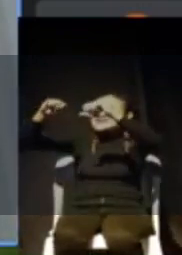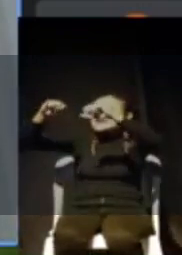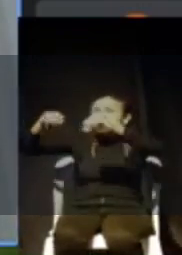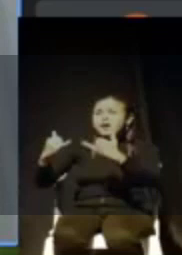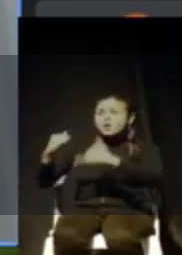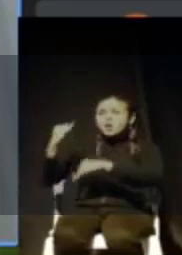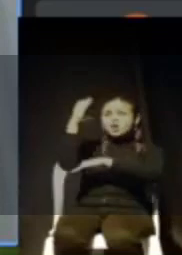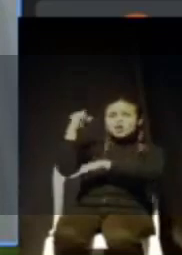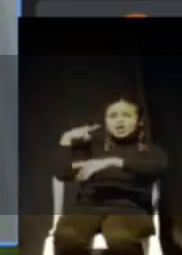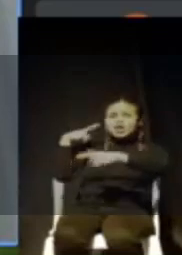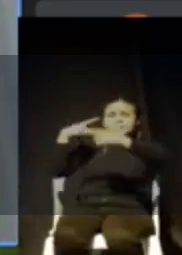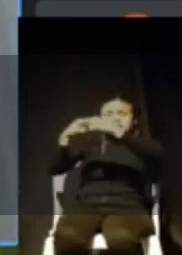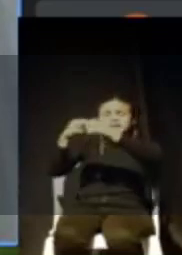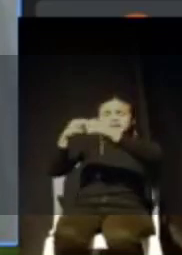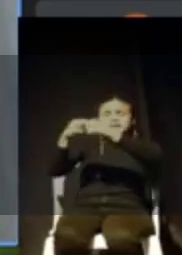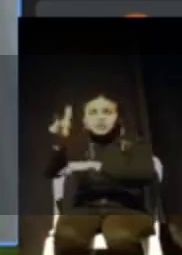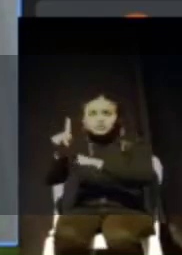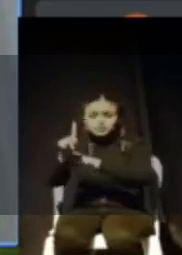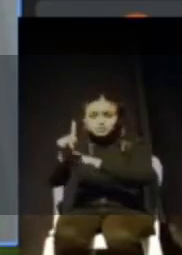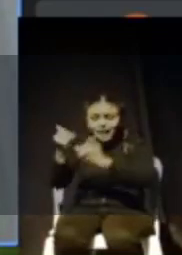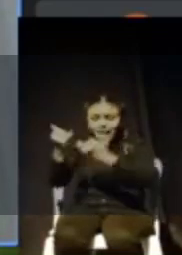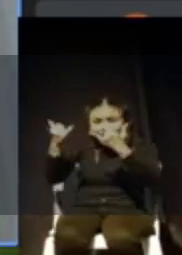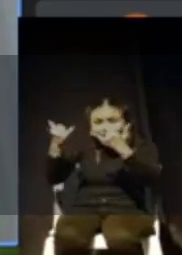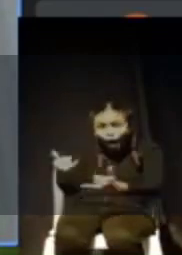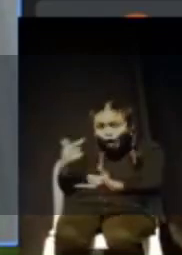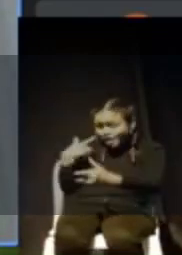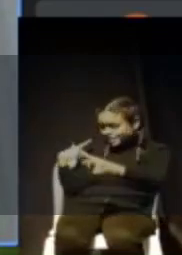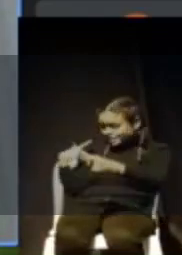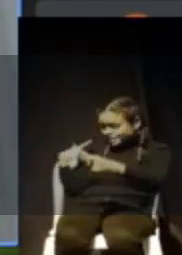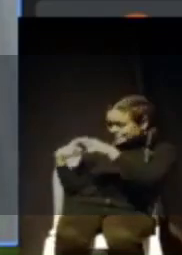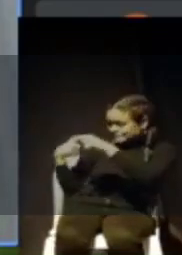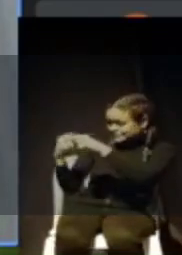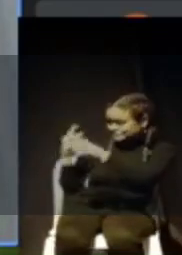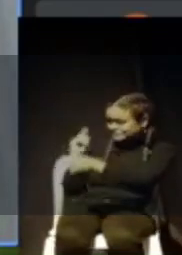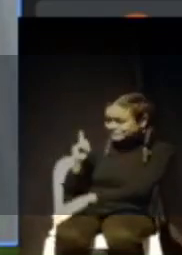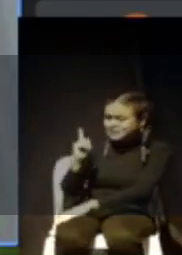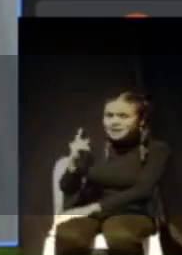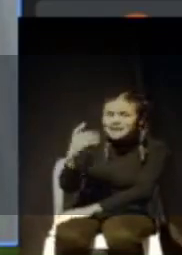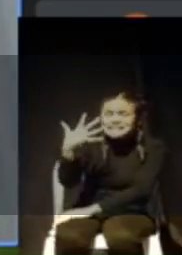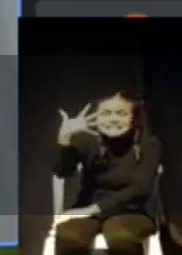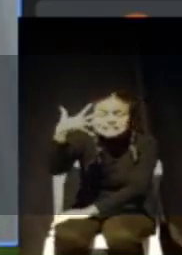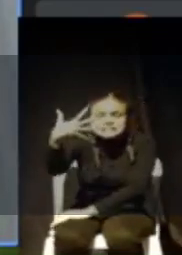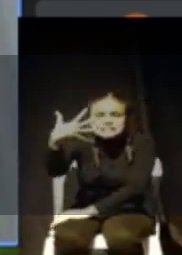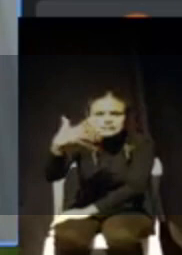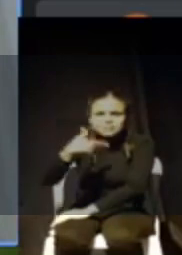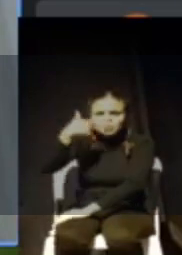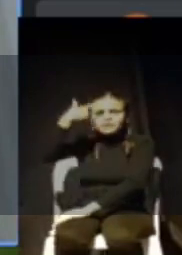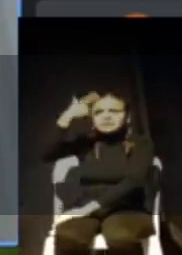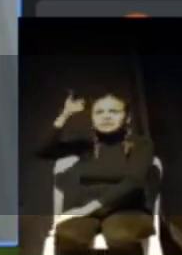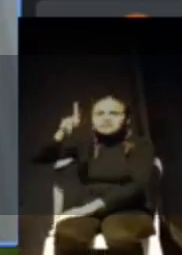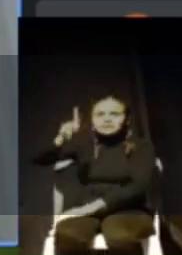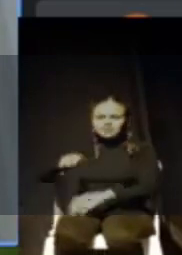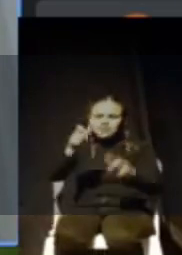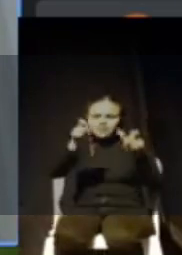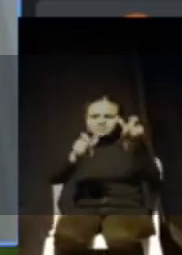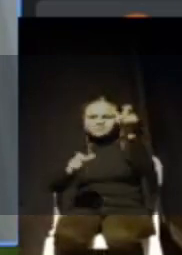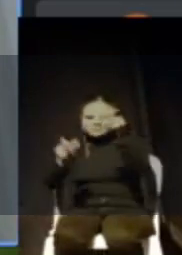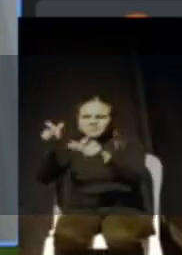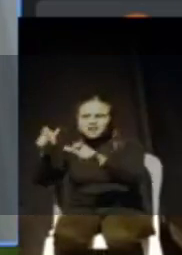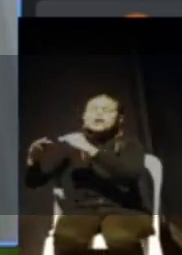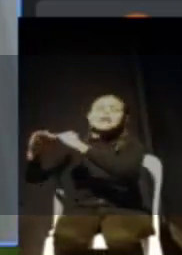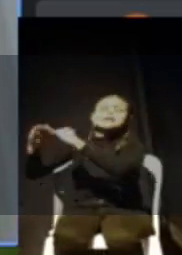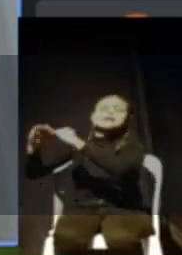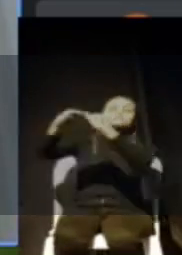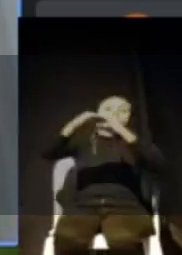de más de 5 siglos de racismo sistémico y hegemonías que, digamos, llamaba la